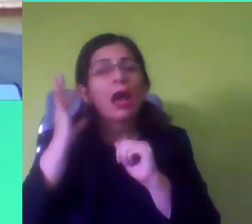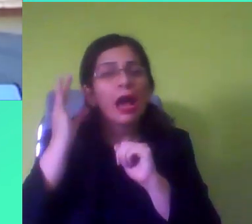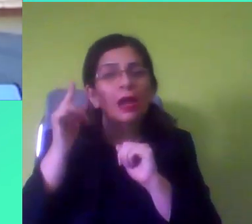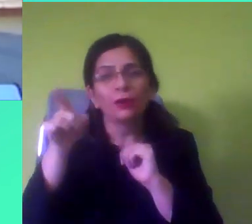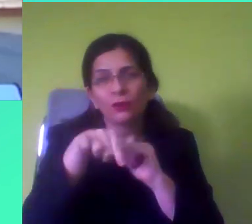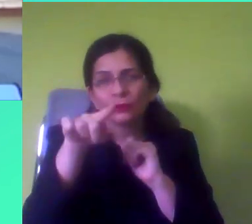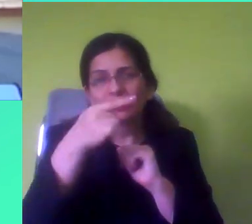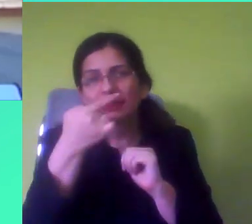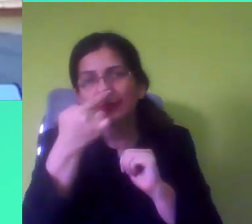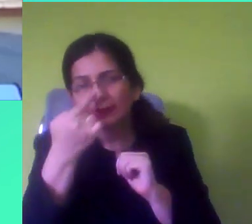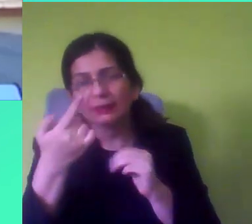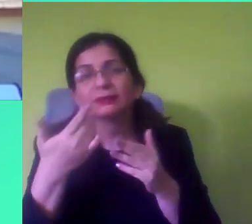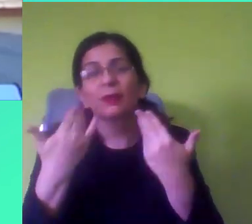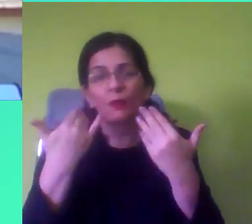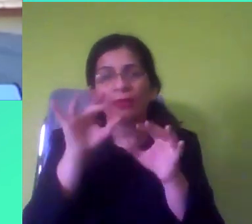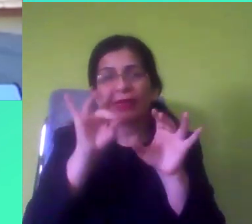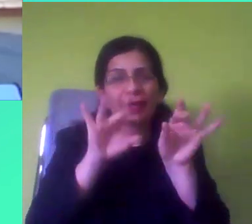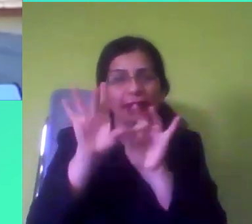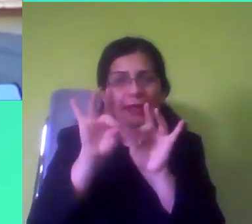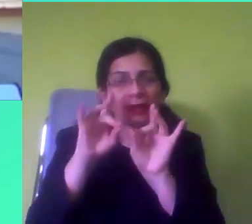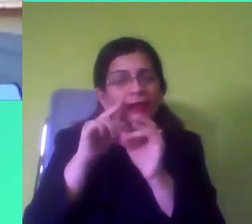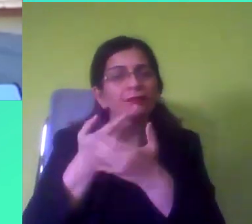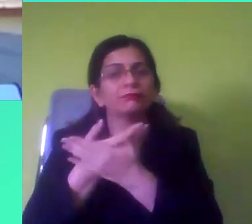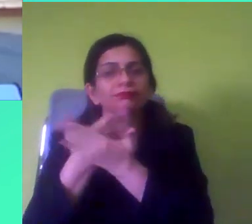trasladables al aula.